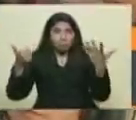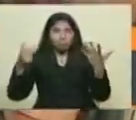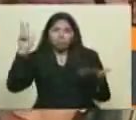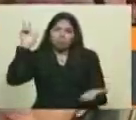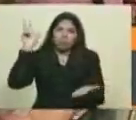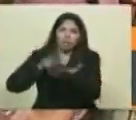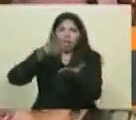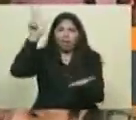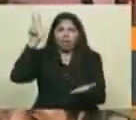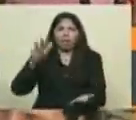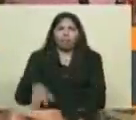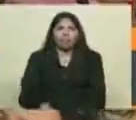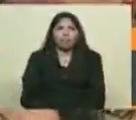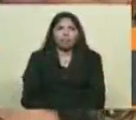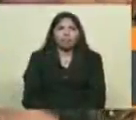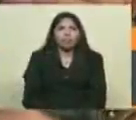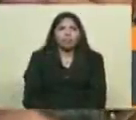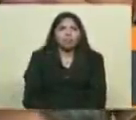Aprobado.